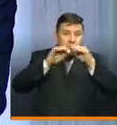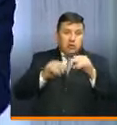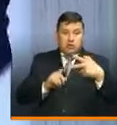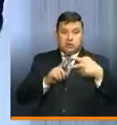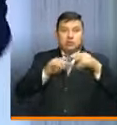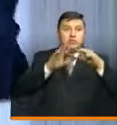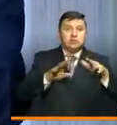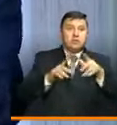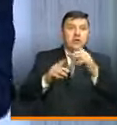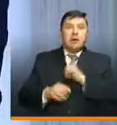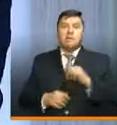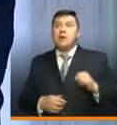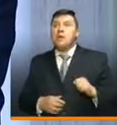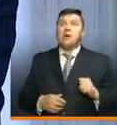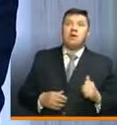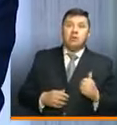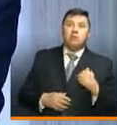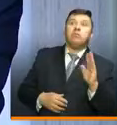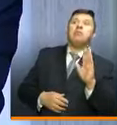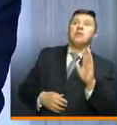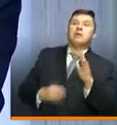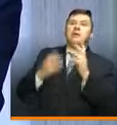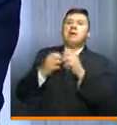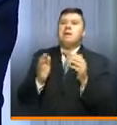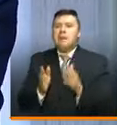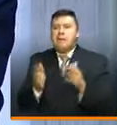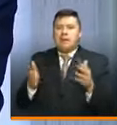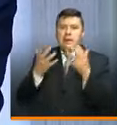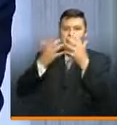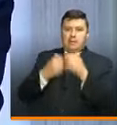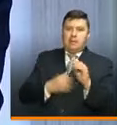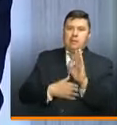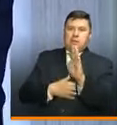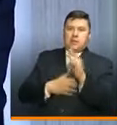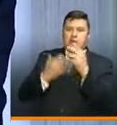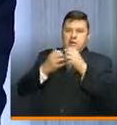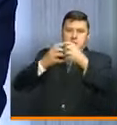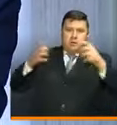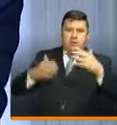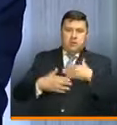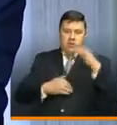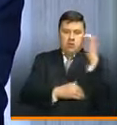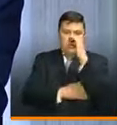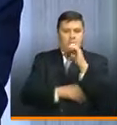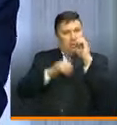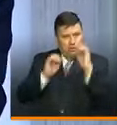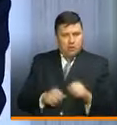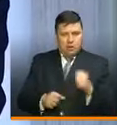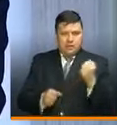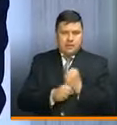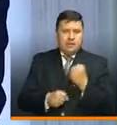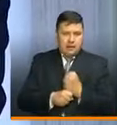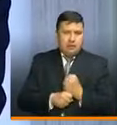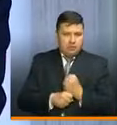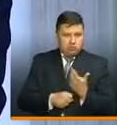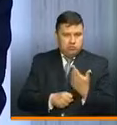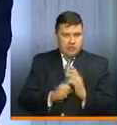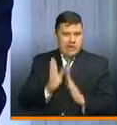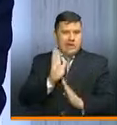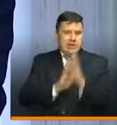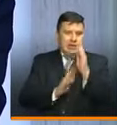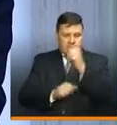públicas para que el sector privado, la micro, la pequeña, la mediana empresa, la gran empresa de nuestro país, pueda estar trabajando en el